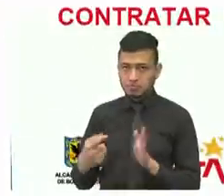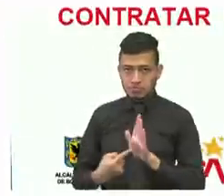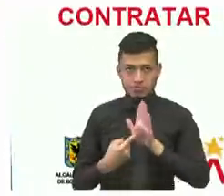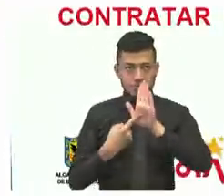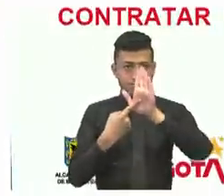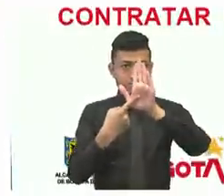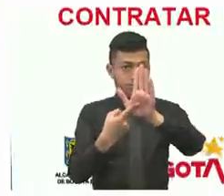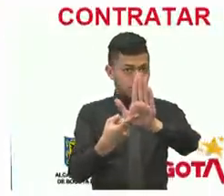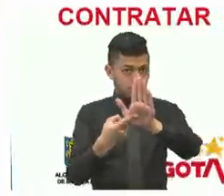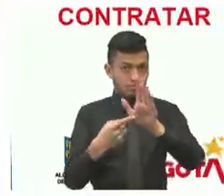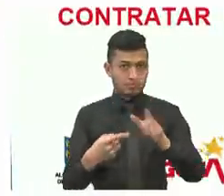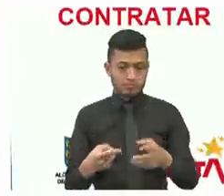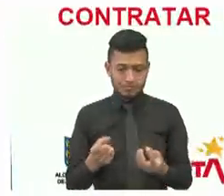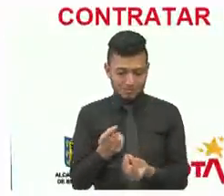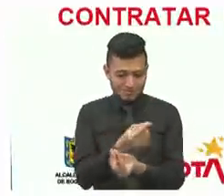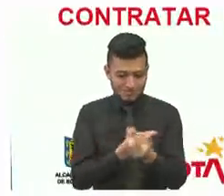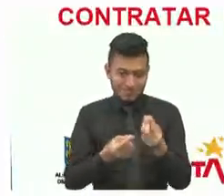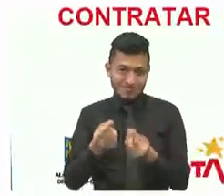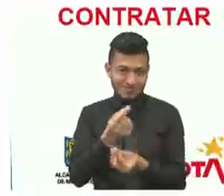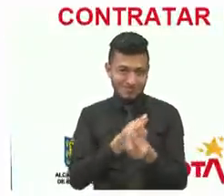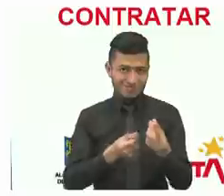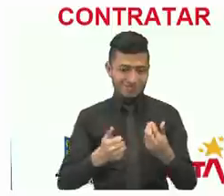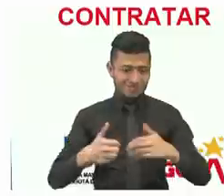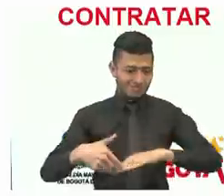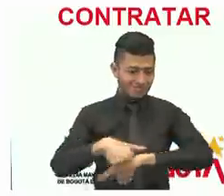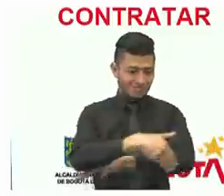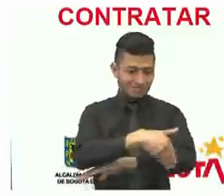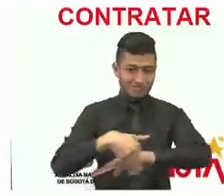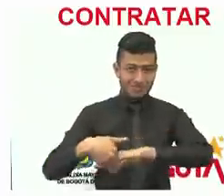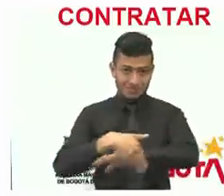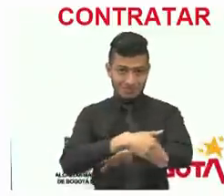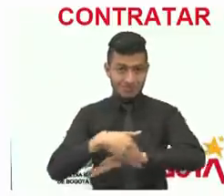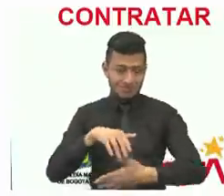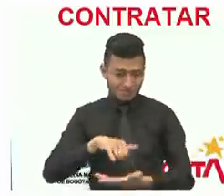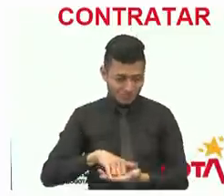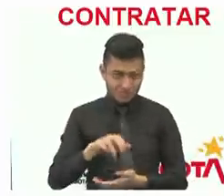del corredor verde séptima, de los tres corredores verde séptima,